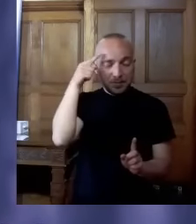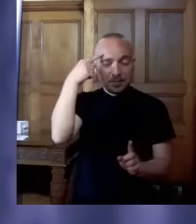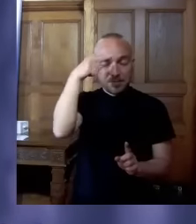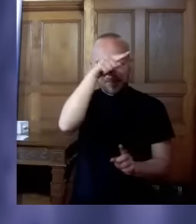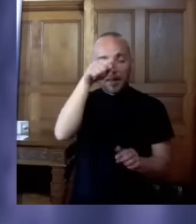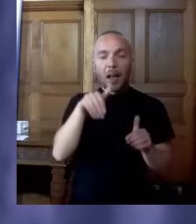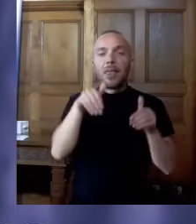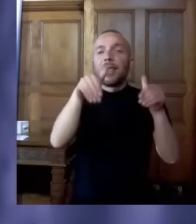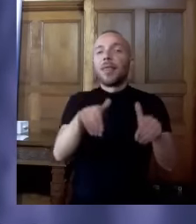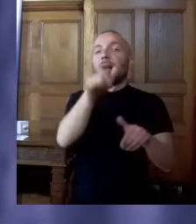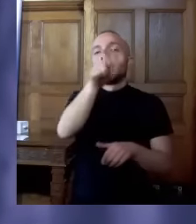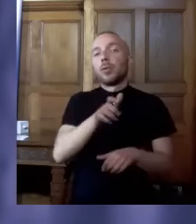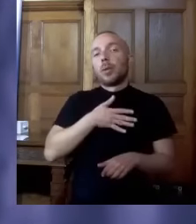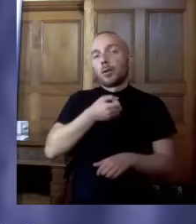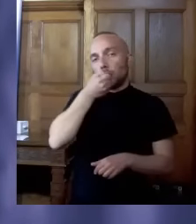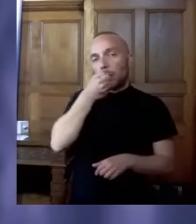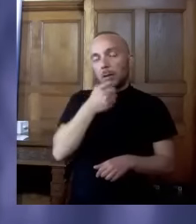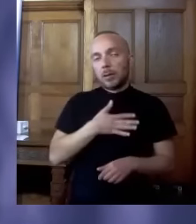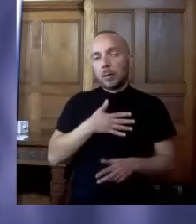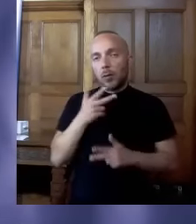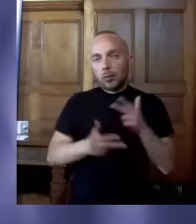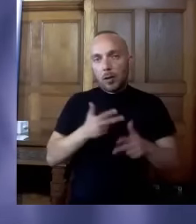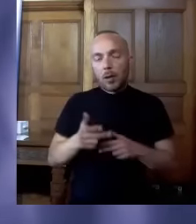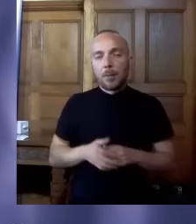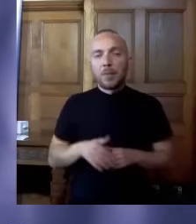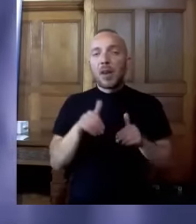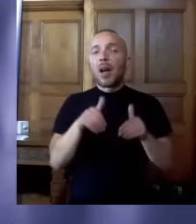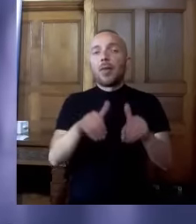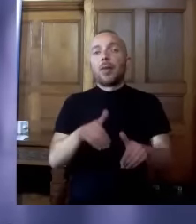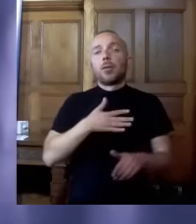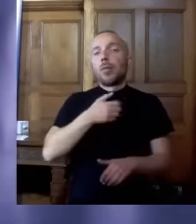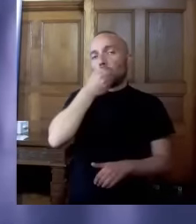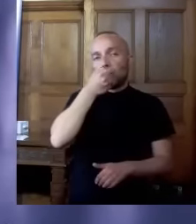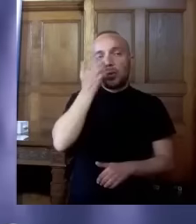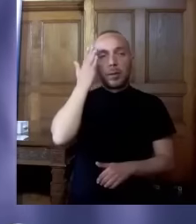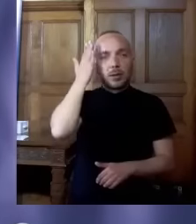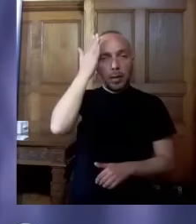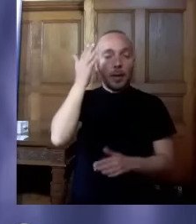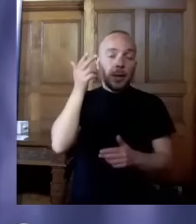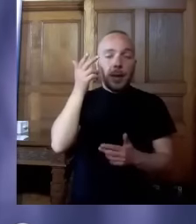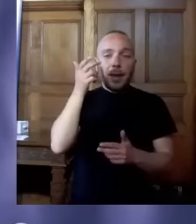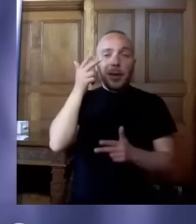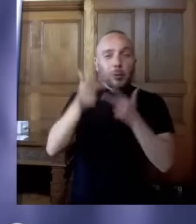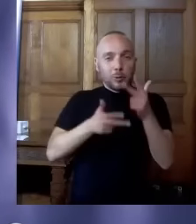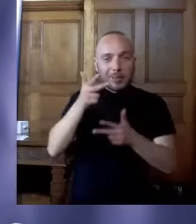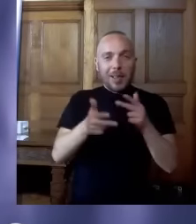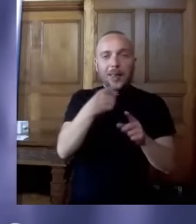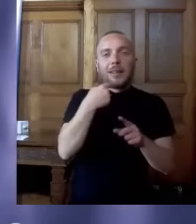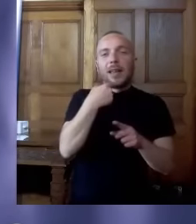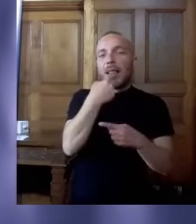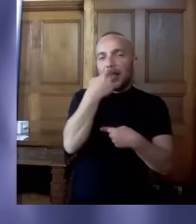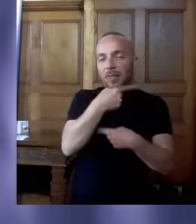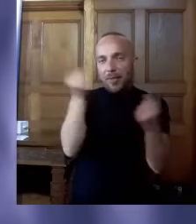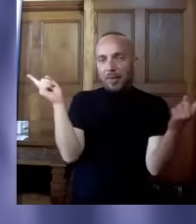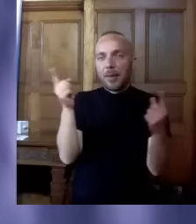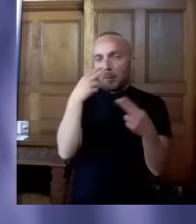candidato del partido socialista de euskadi el candidato del partido socialista de euskadi dice públicamente que